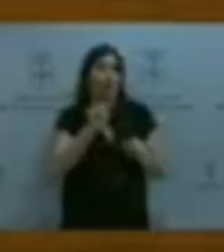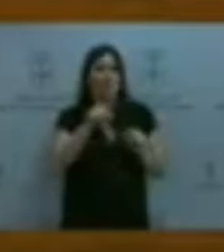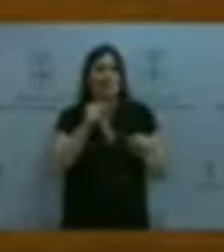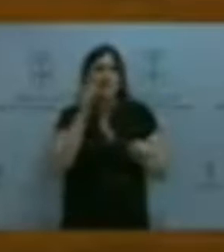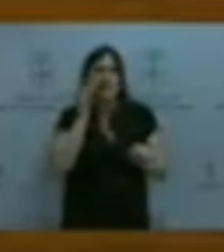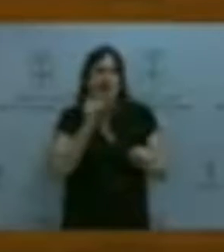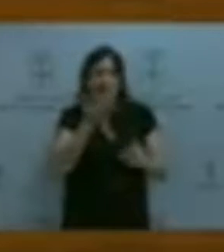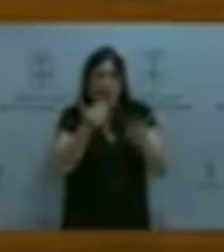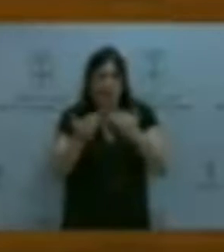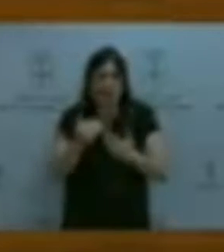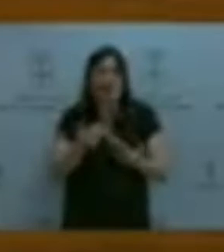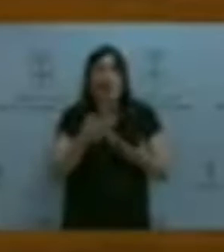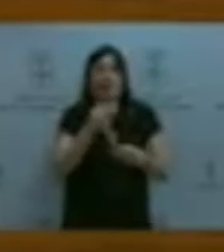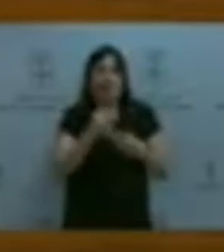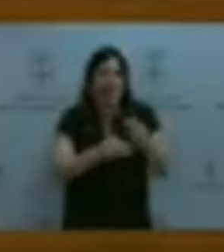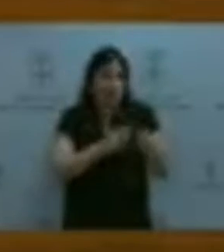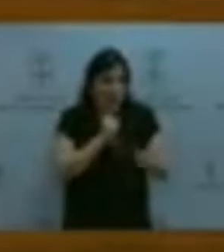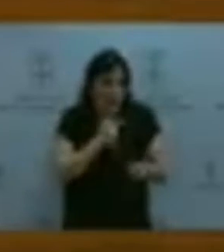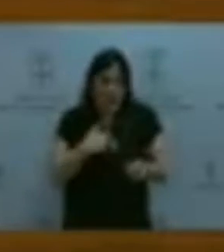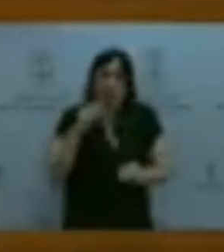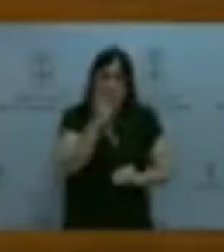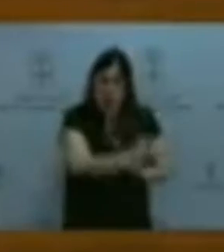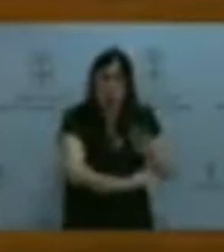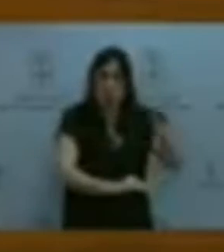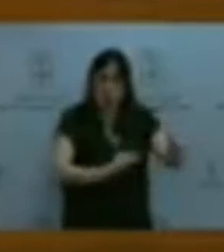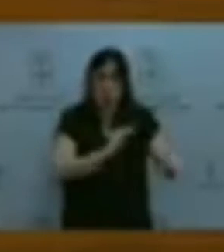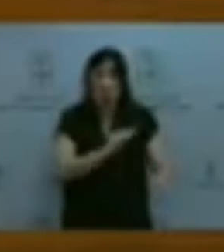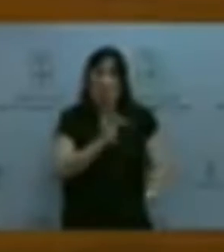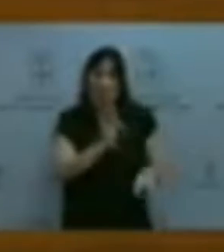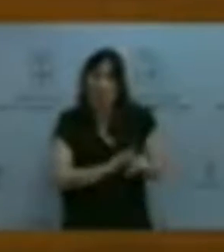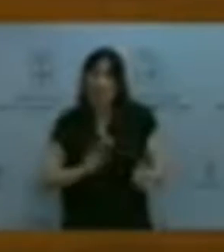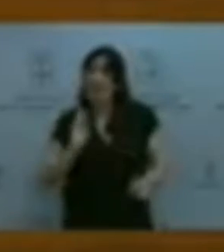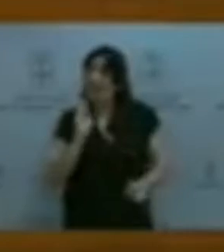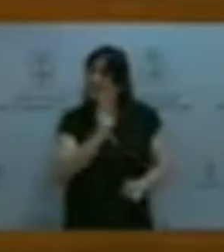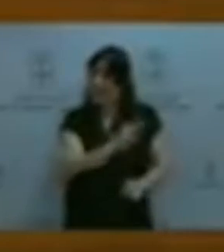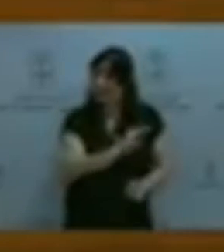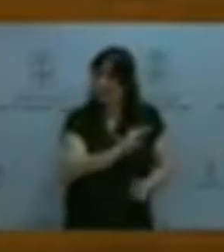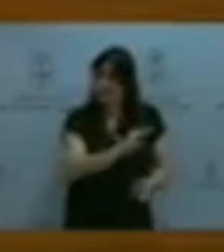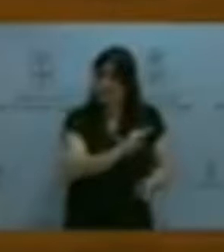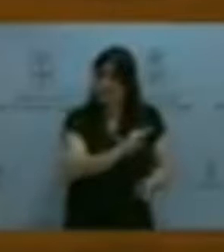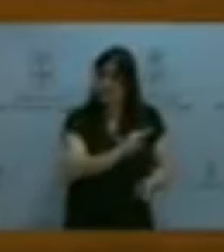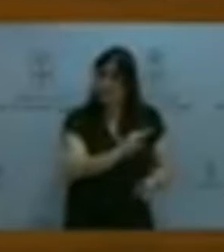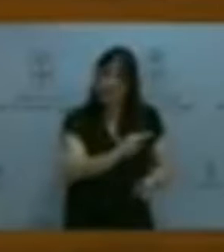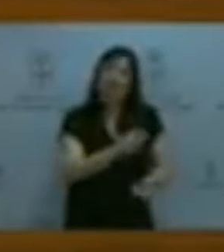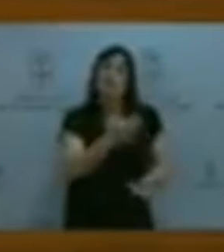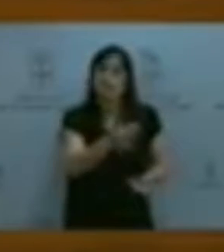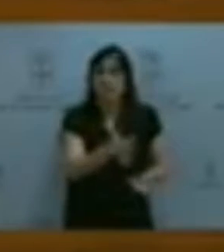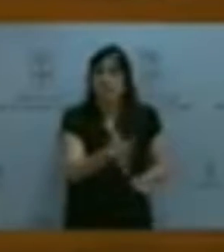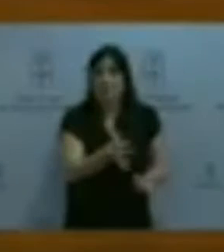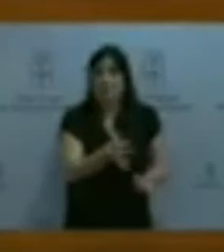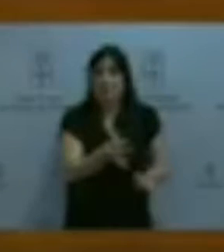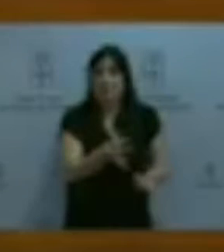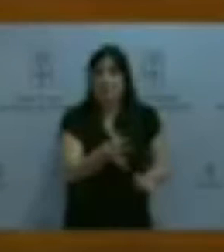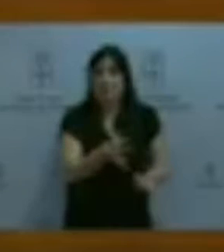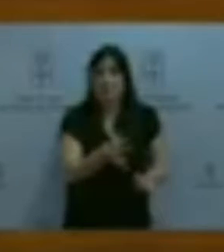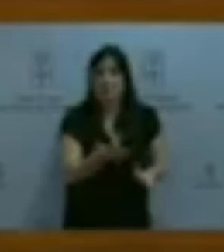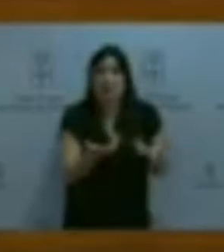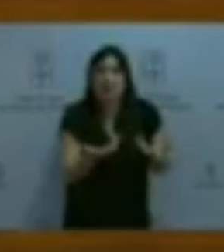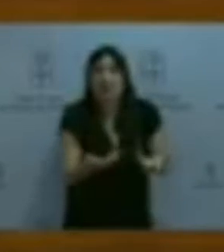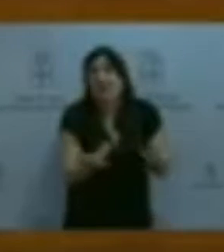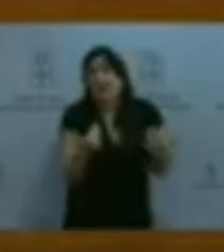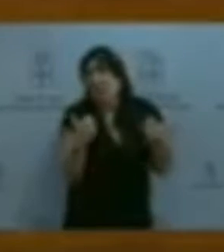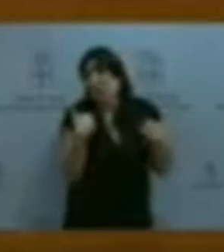vez que se pregunta y la competencia es, digamos, de una consejería concreta, primero era de Sanidad, cuando